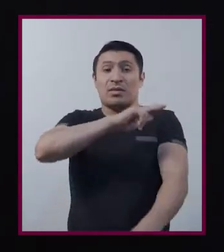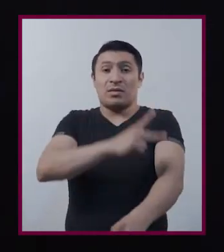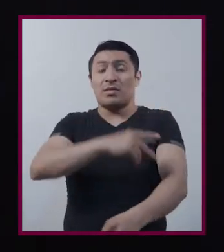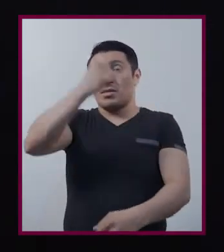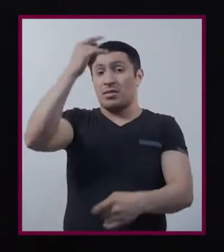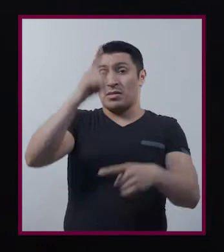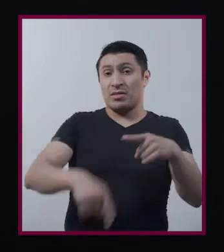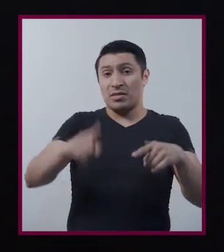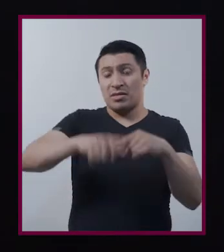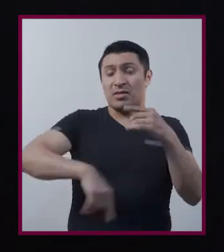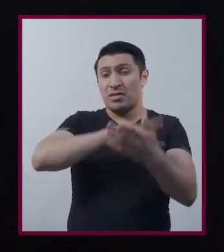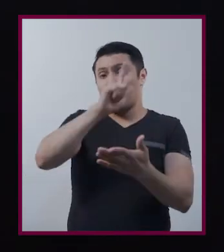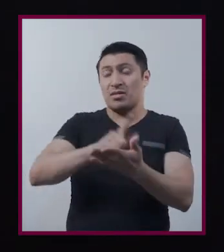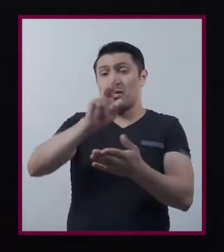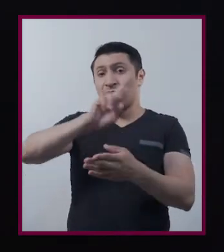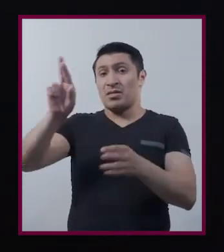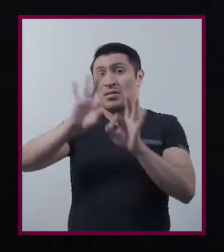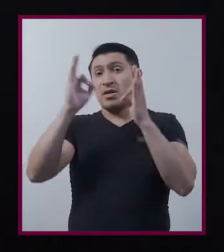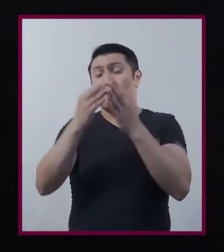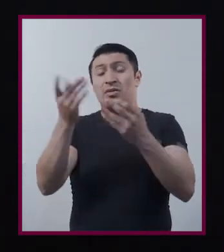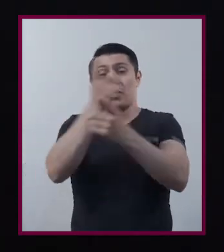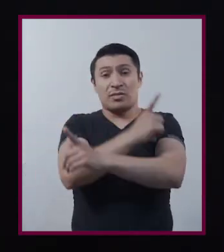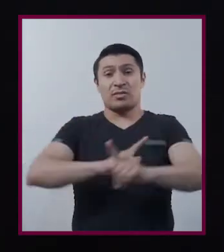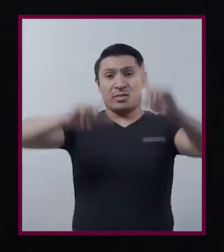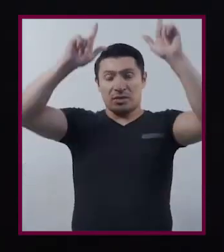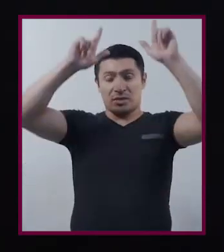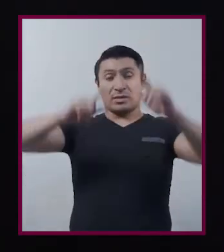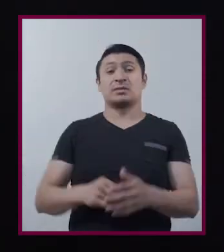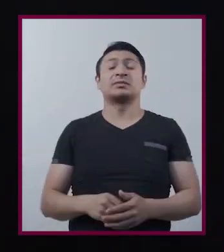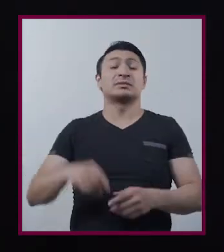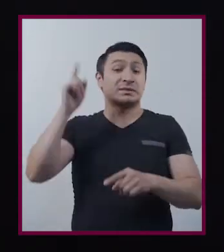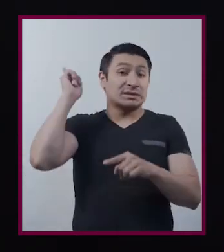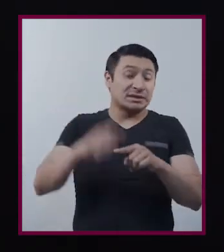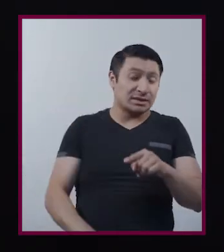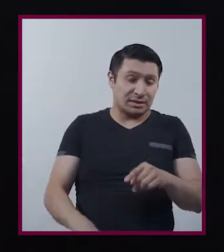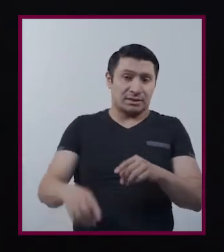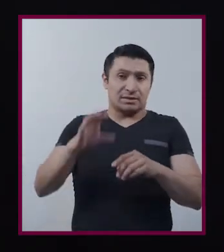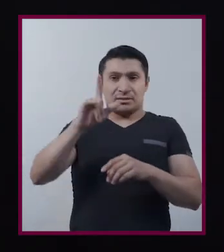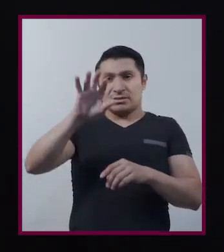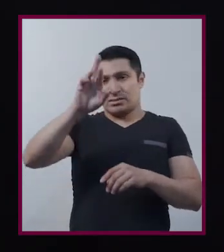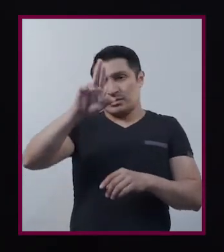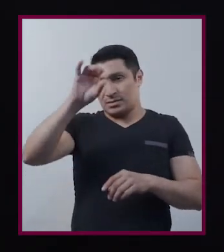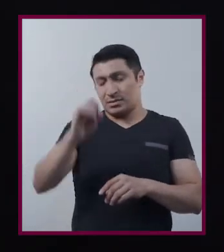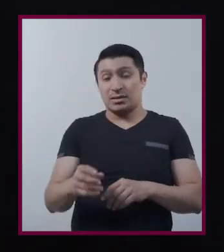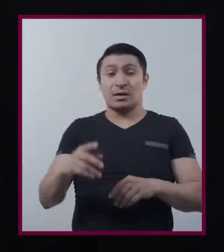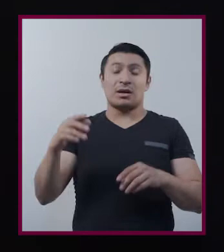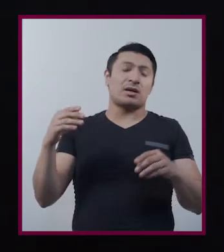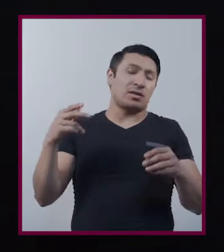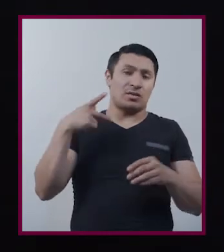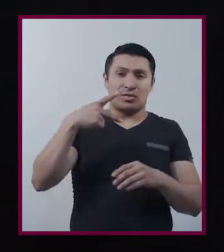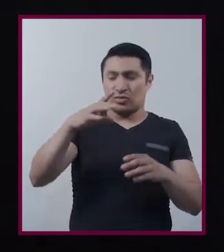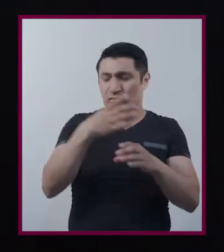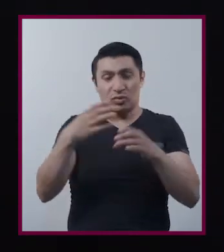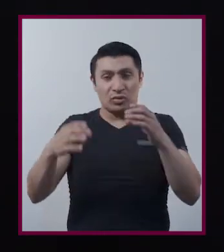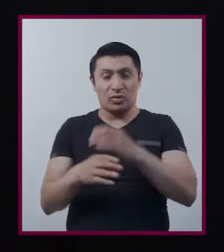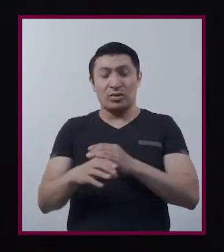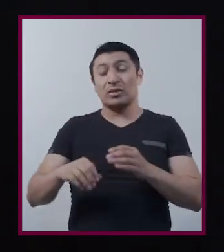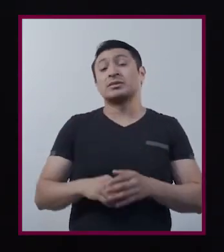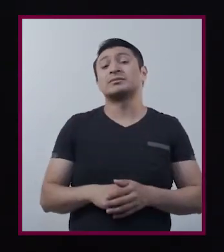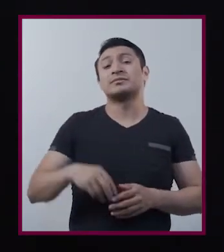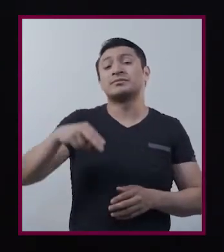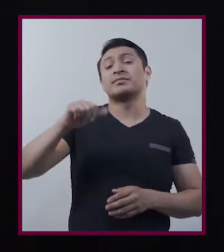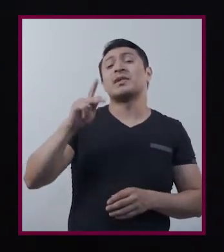permitiera recuperar el poder y eliminar las leyes reformistas liberales, que habían arrebatado al clero sus propiedades y